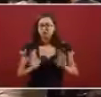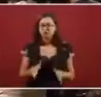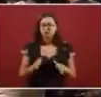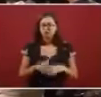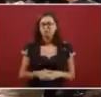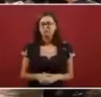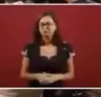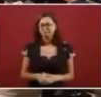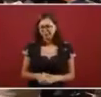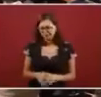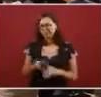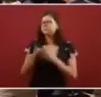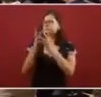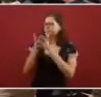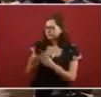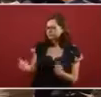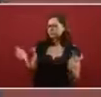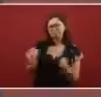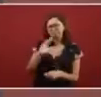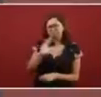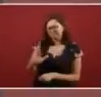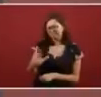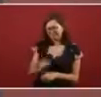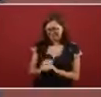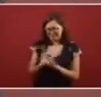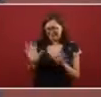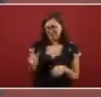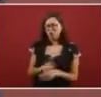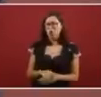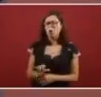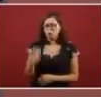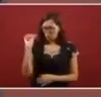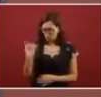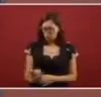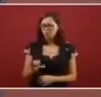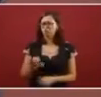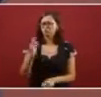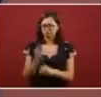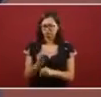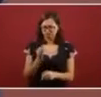va a resolver, esa es la respuesta. Hoy mismo lo veo,